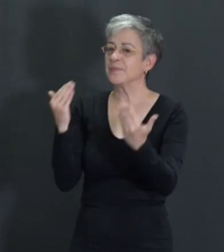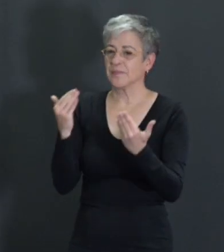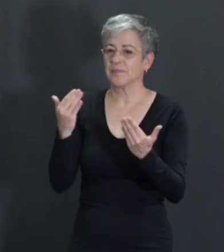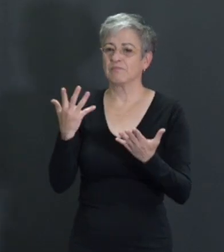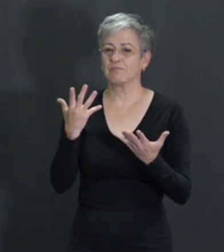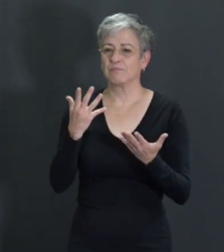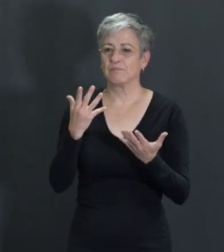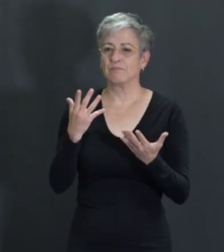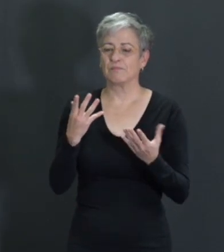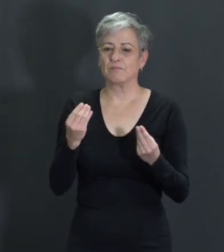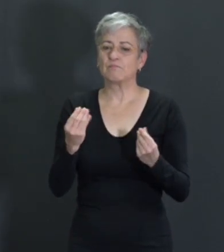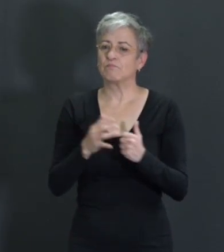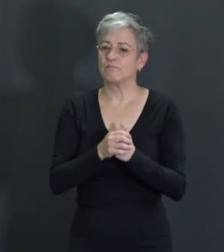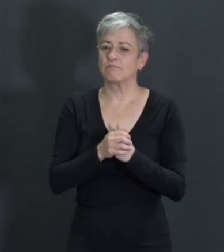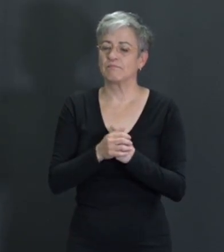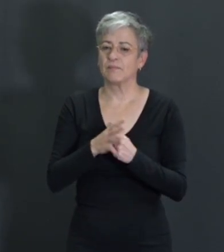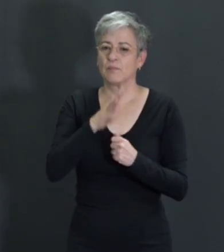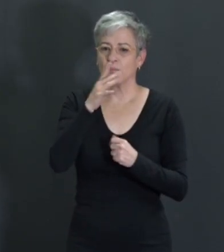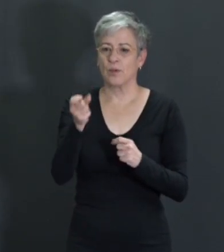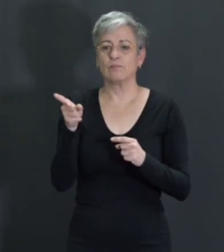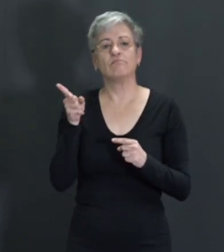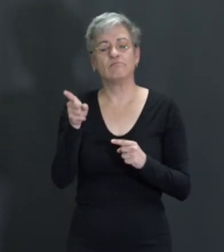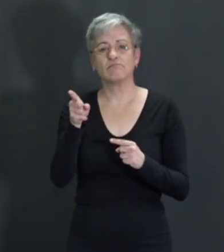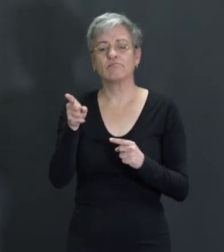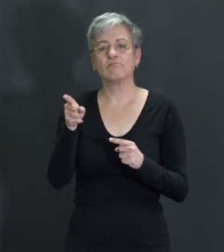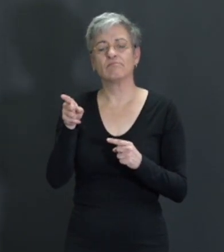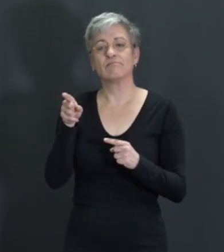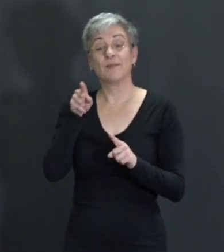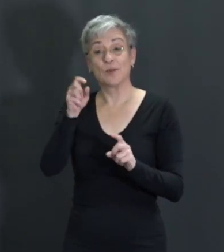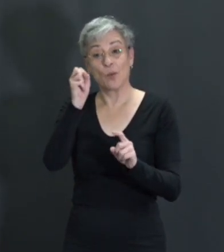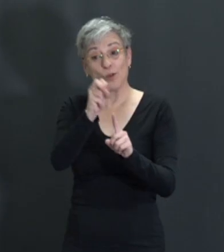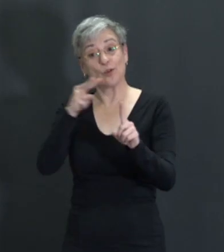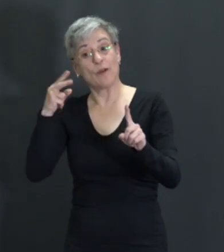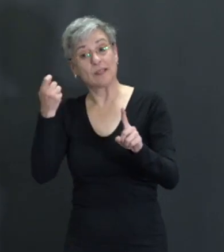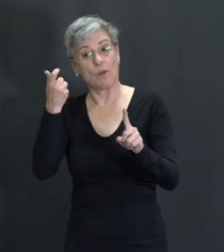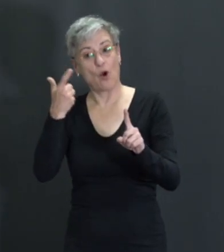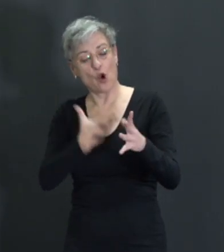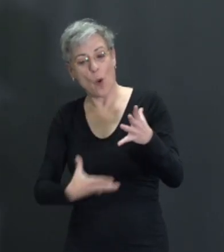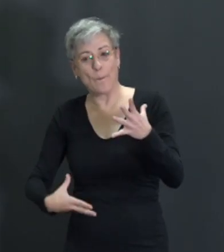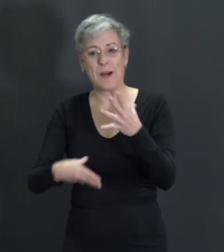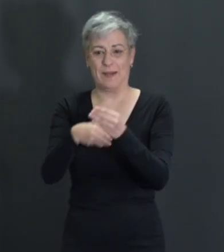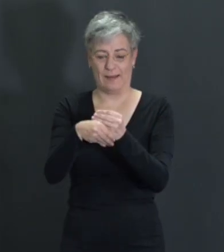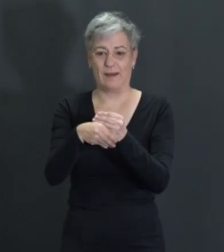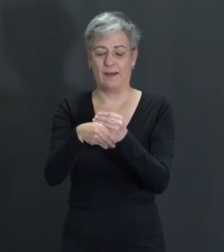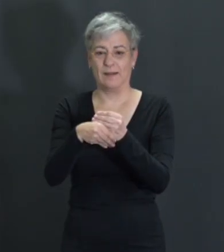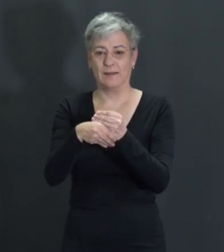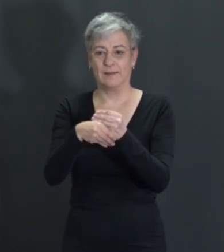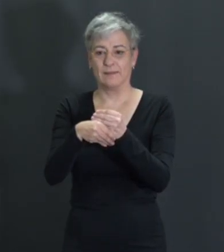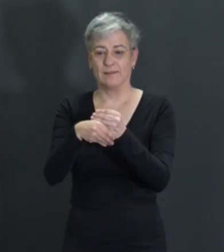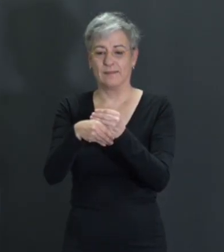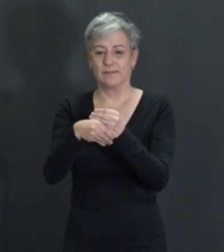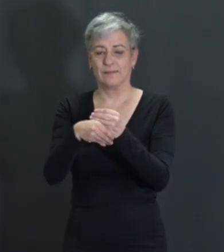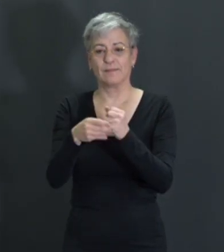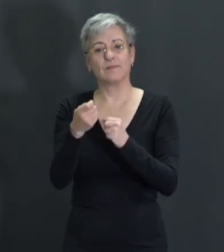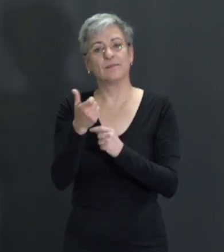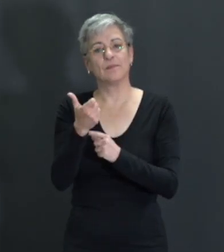porque además tienes una mirada, digamos que complementaria, pero también, pues eso, un